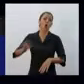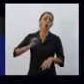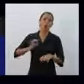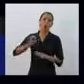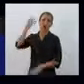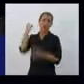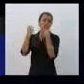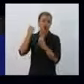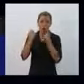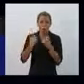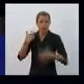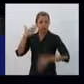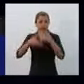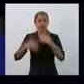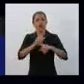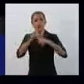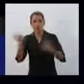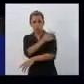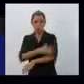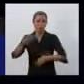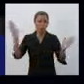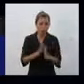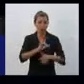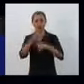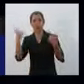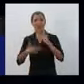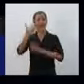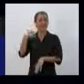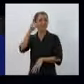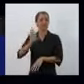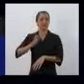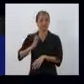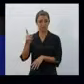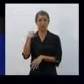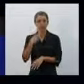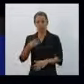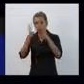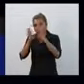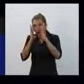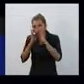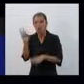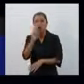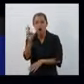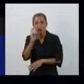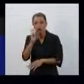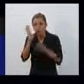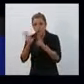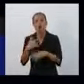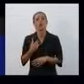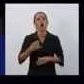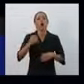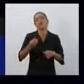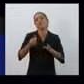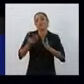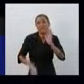crece no genera empleo y no puede reducir la pobreza hace 80 años que estamos obsesionados con el dólar 80 años con una inflación promedio